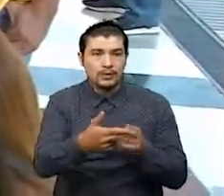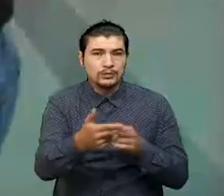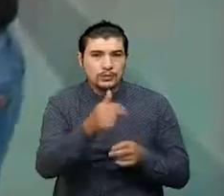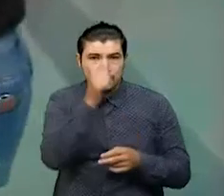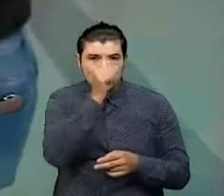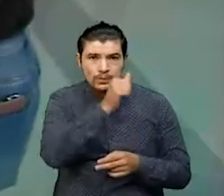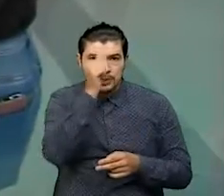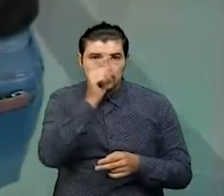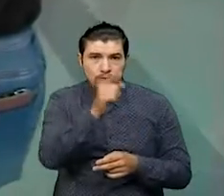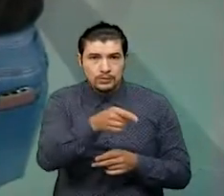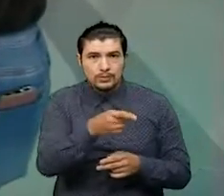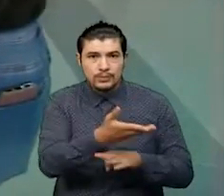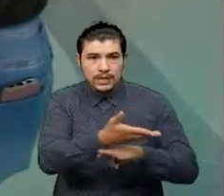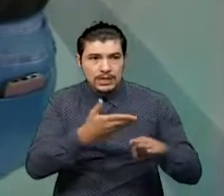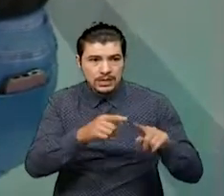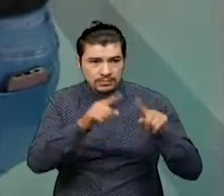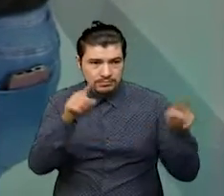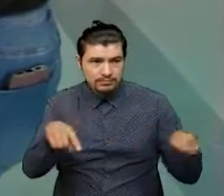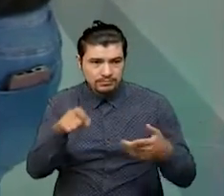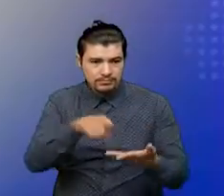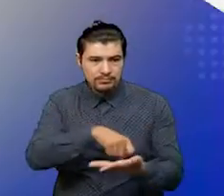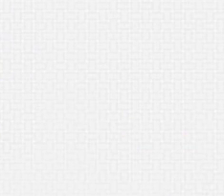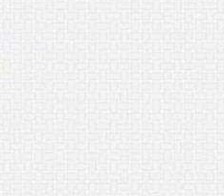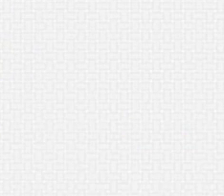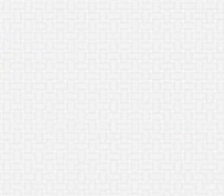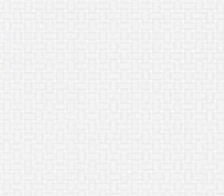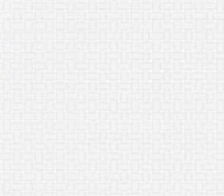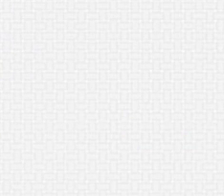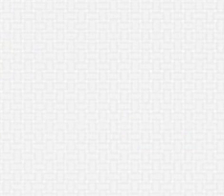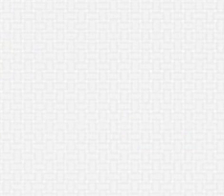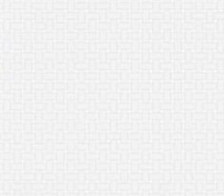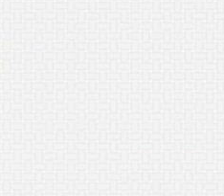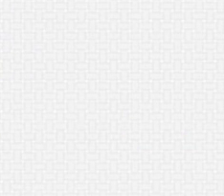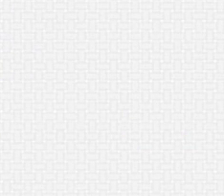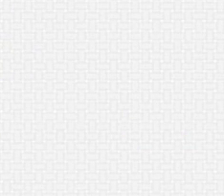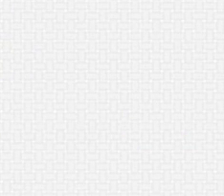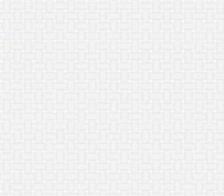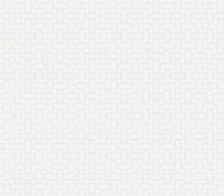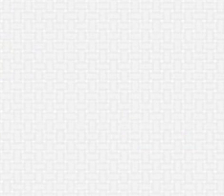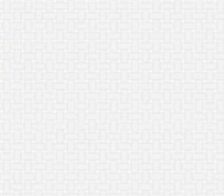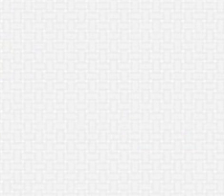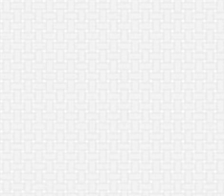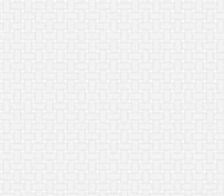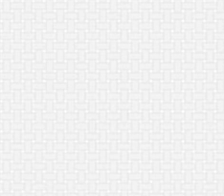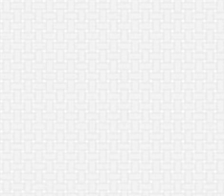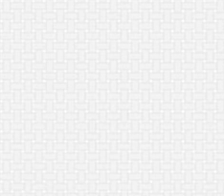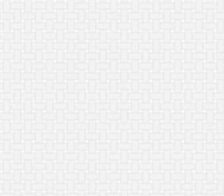Canaltro.com